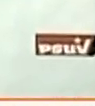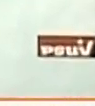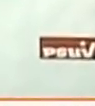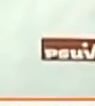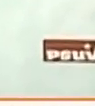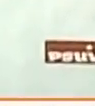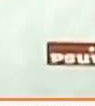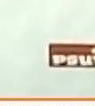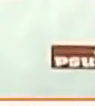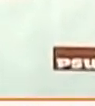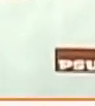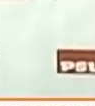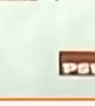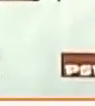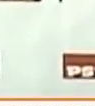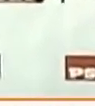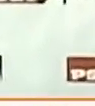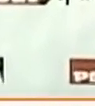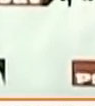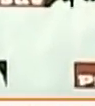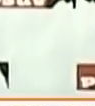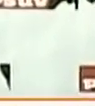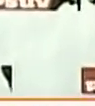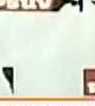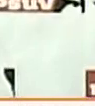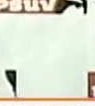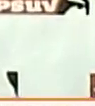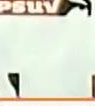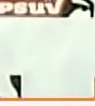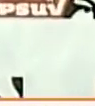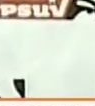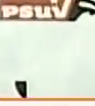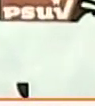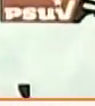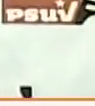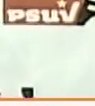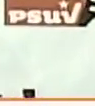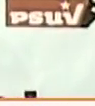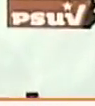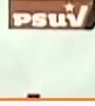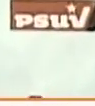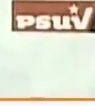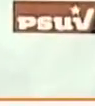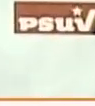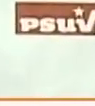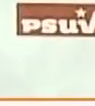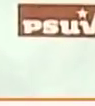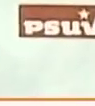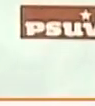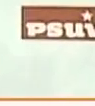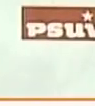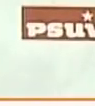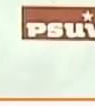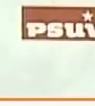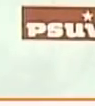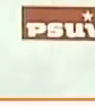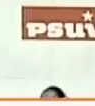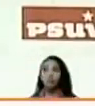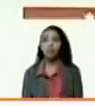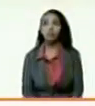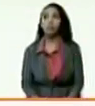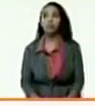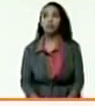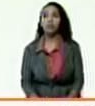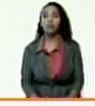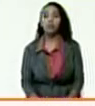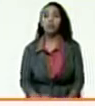Placer saludarlos desde aquí, desde nuestra rueda de prensa semanal de cada lunes,